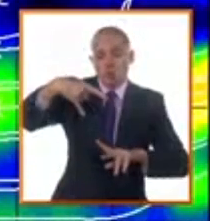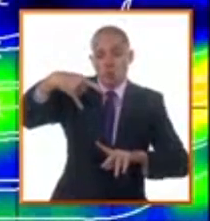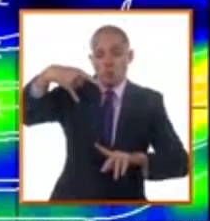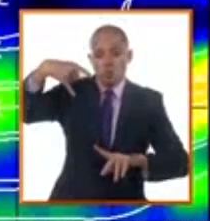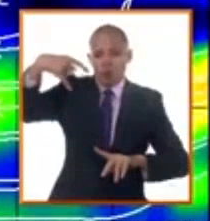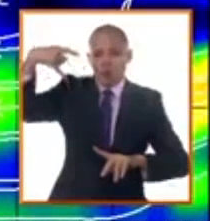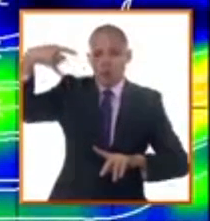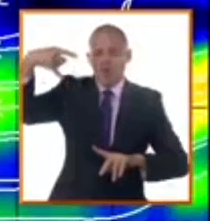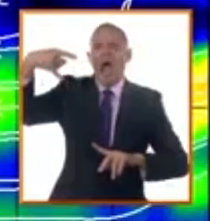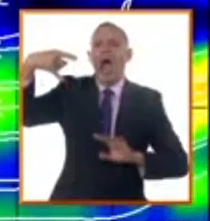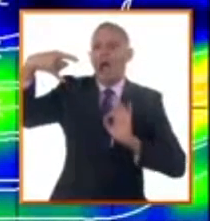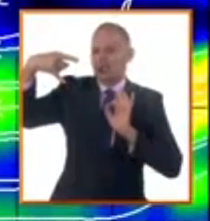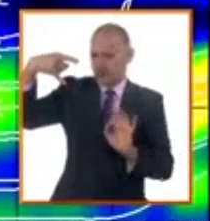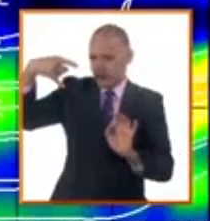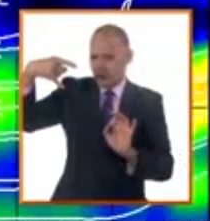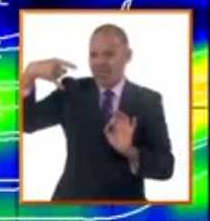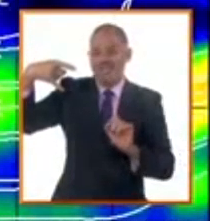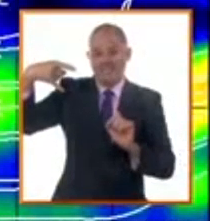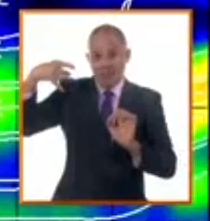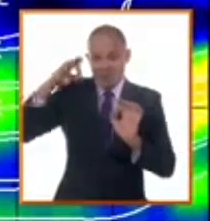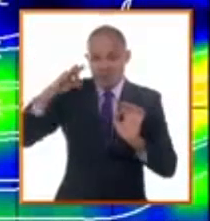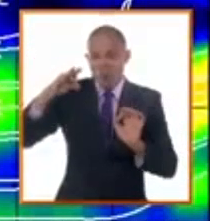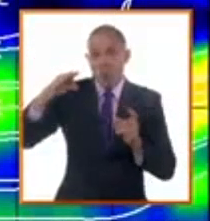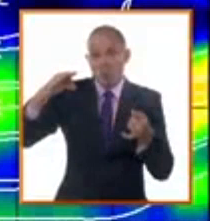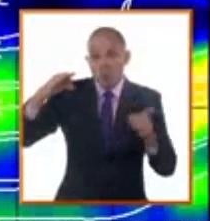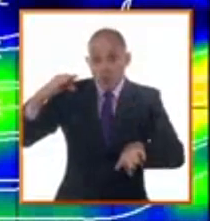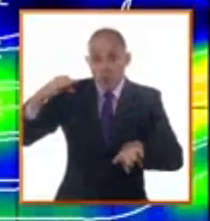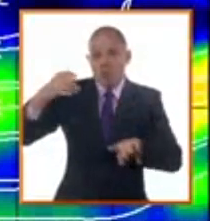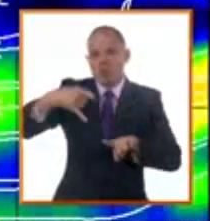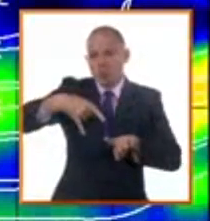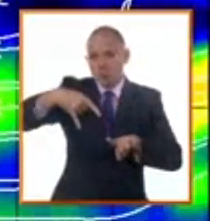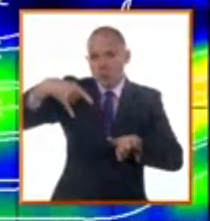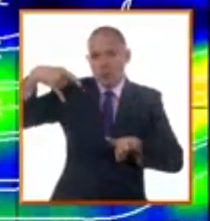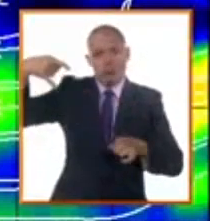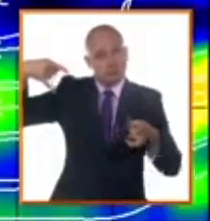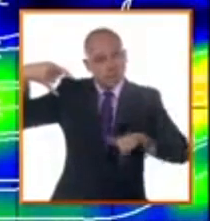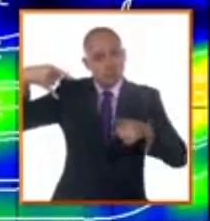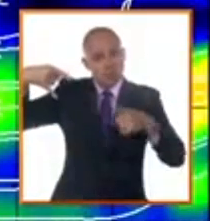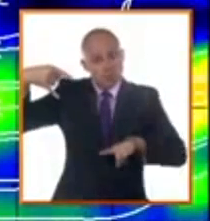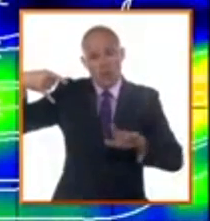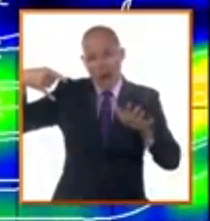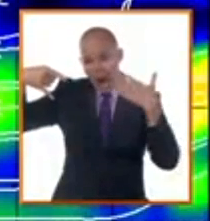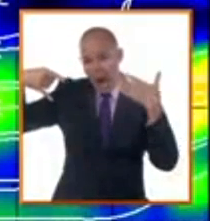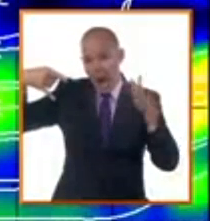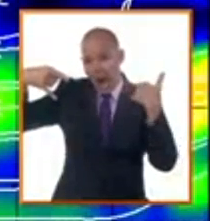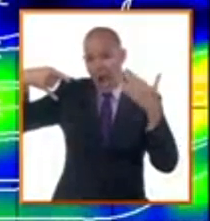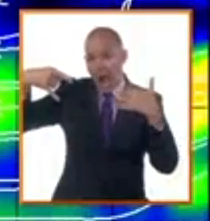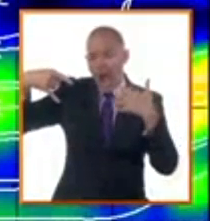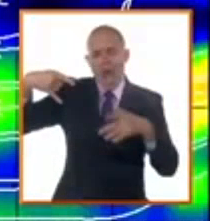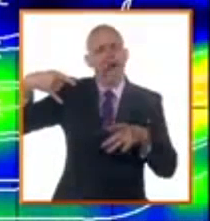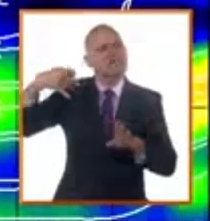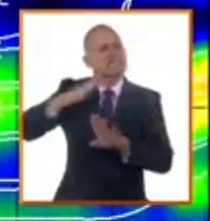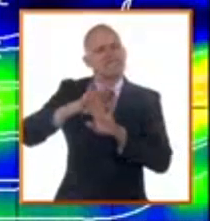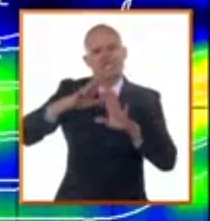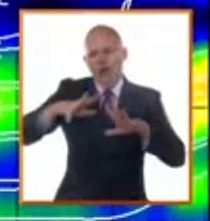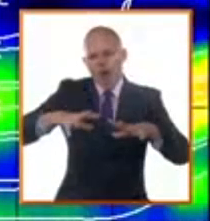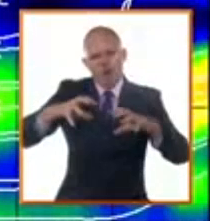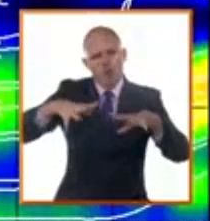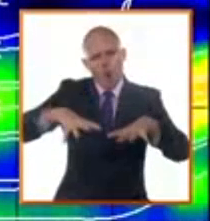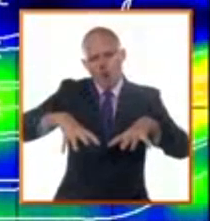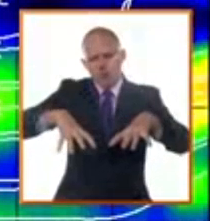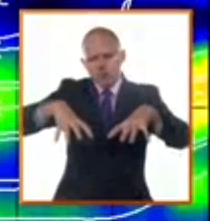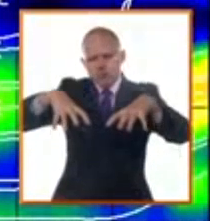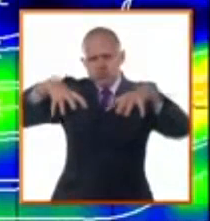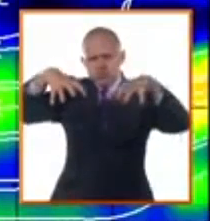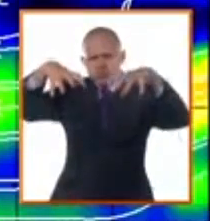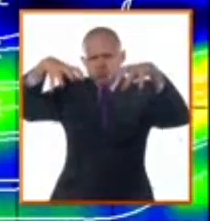persistente esa humedad durante varios días y es la causante principal de esos procesos intensos de precipitaciones, de grandes precipitaciones que se produjeron en